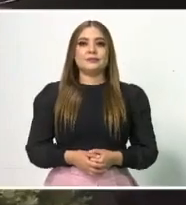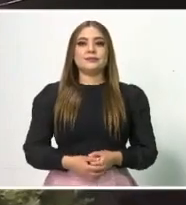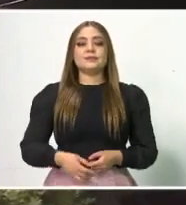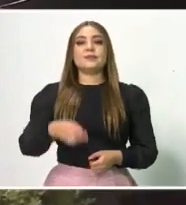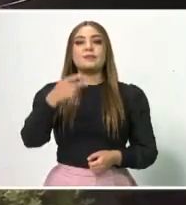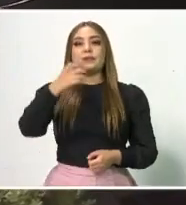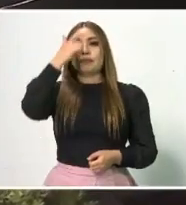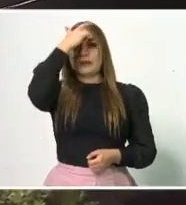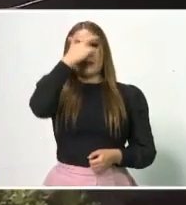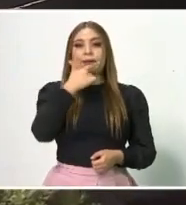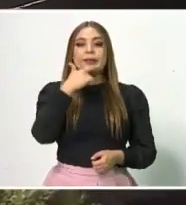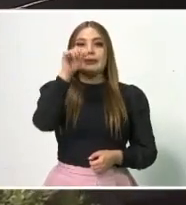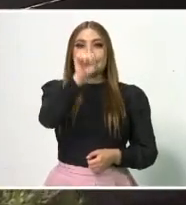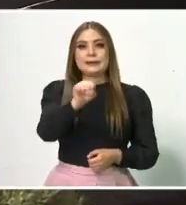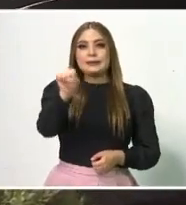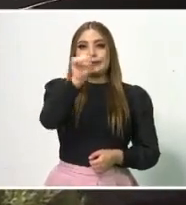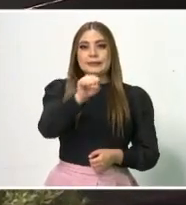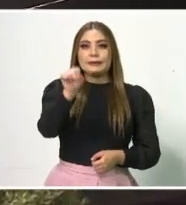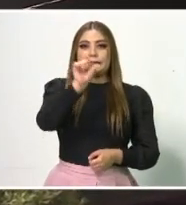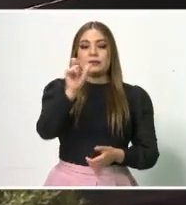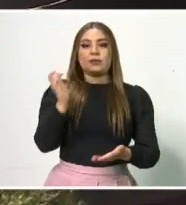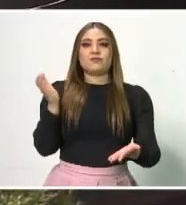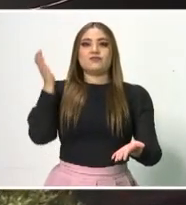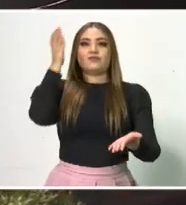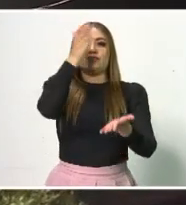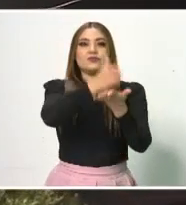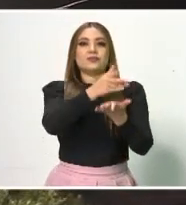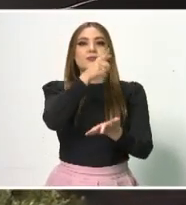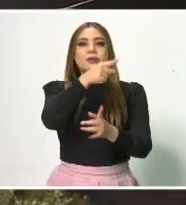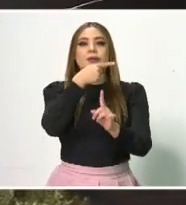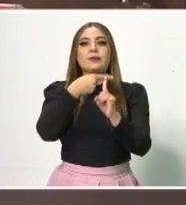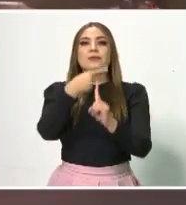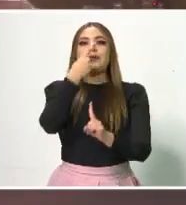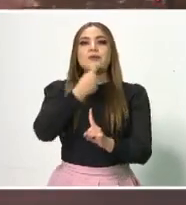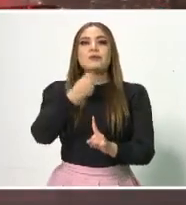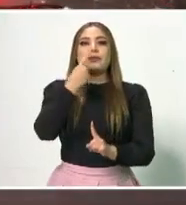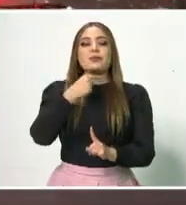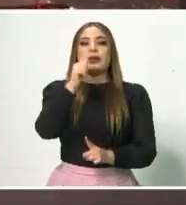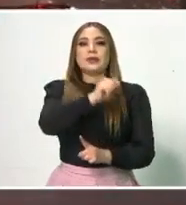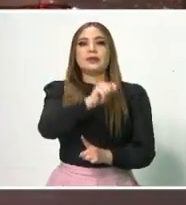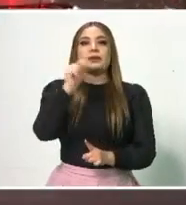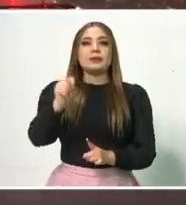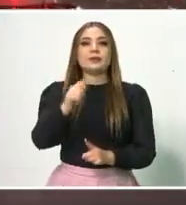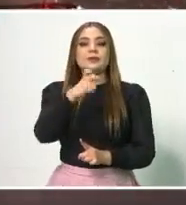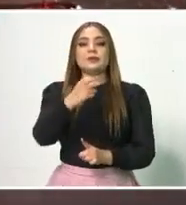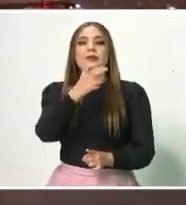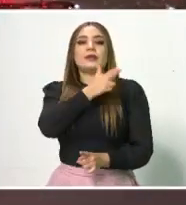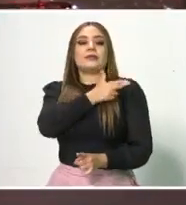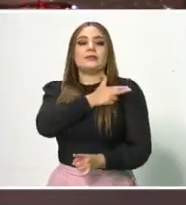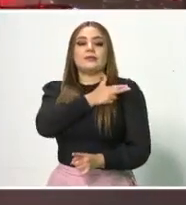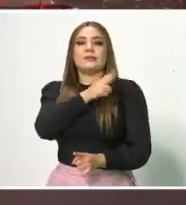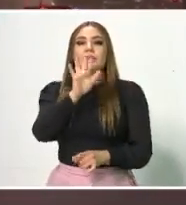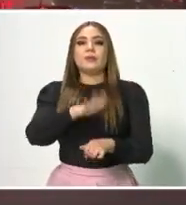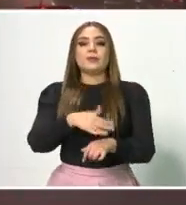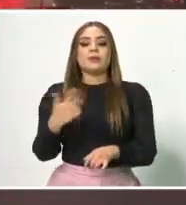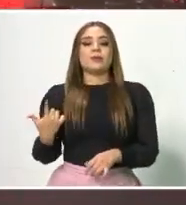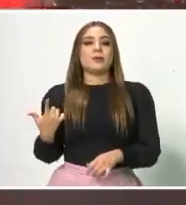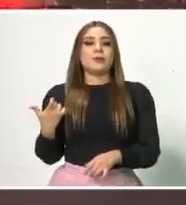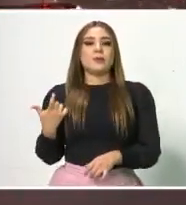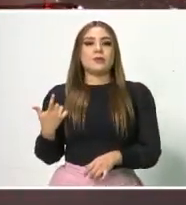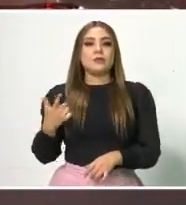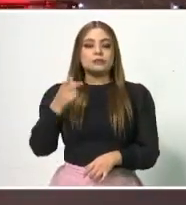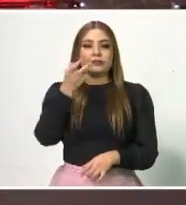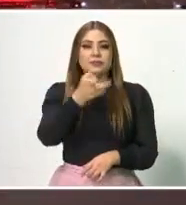Fue durante la madrugada del sábado que arribó a las instalaciones de Cruz Roja Delegación Torreón un herido por proyectil de arma de fuego. El lesionado de